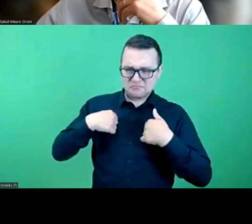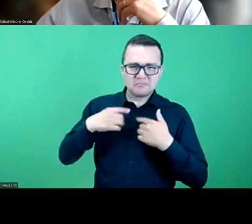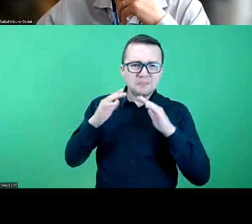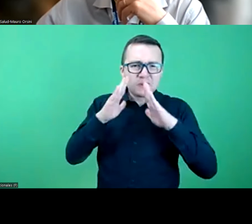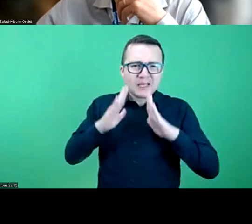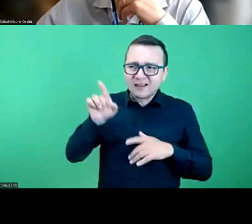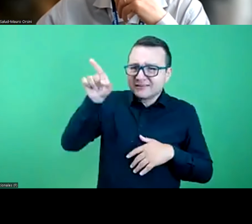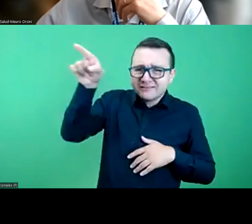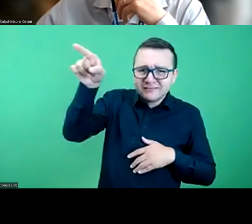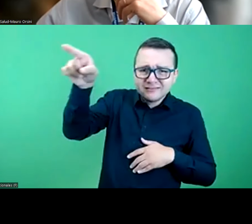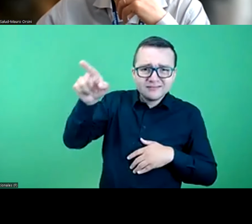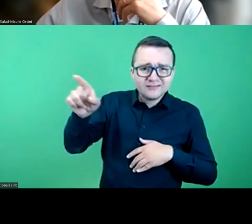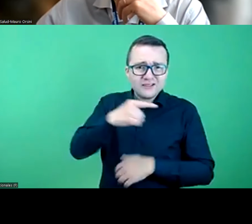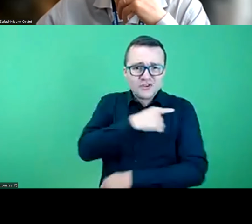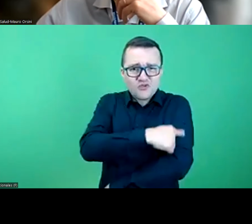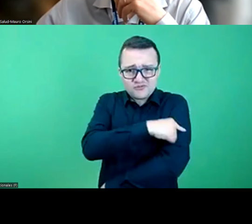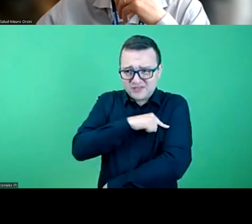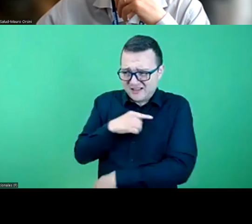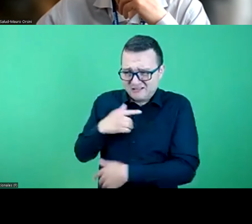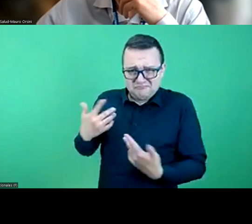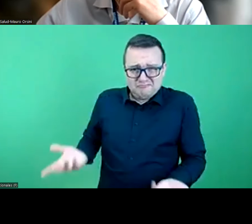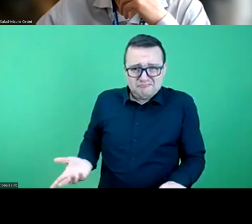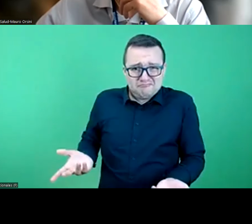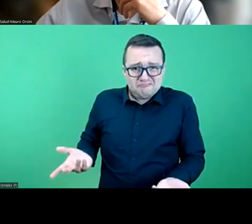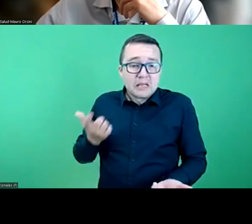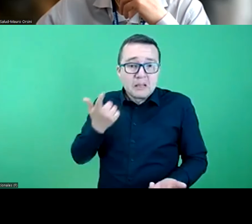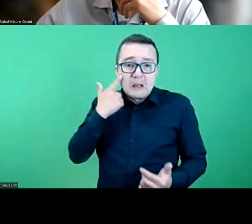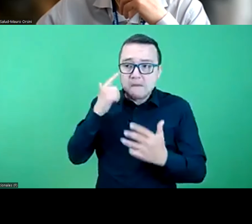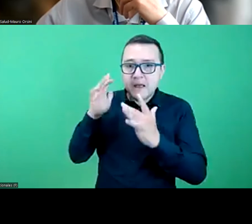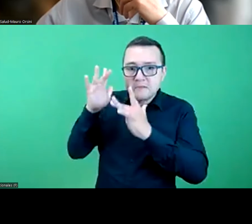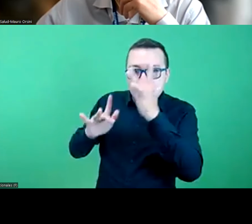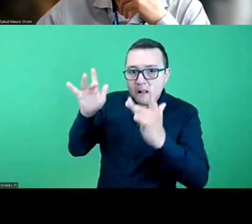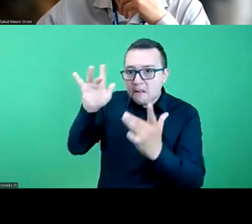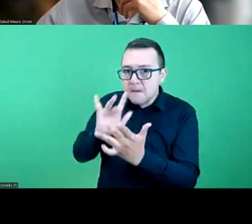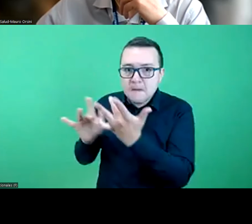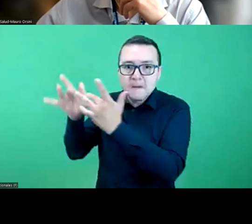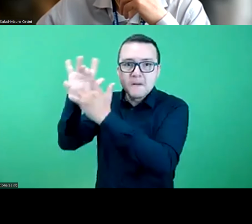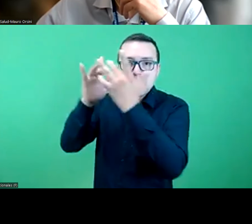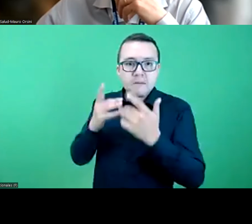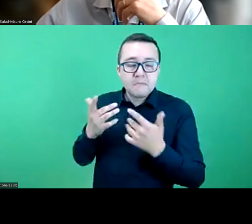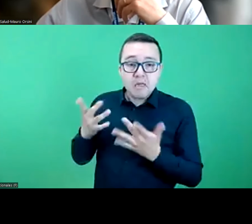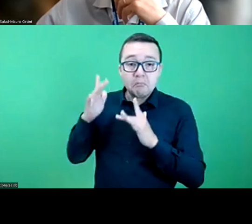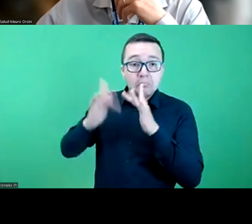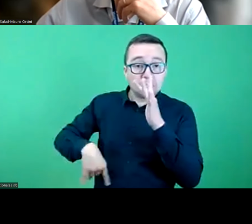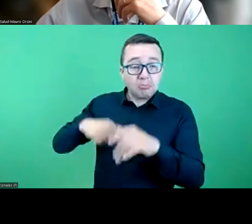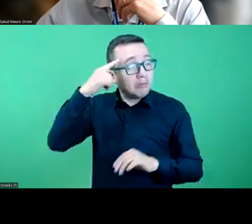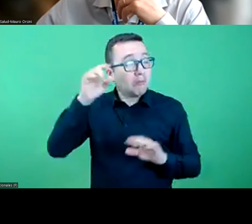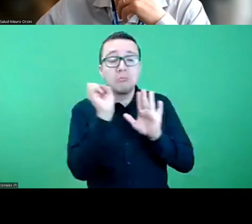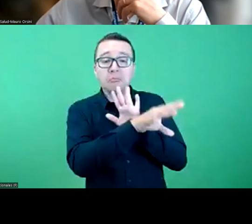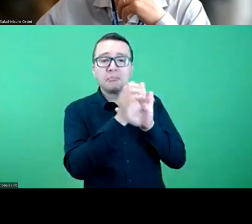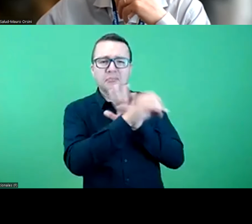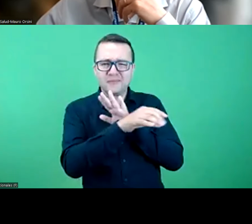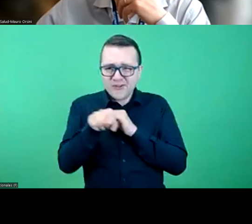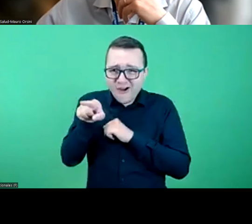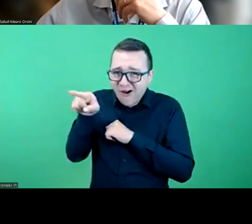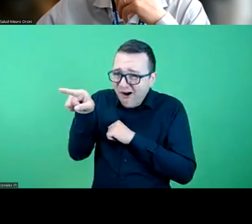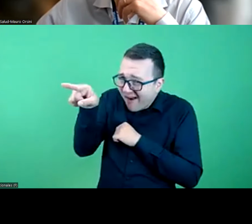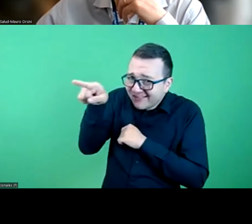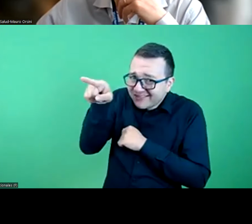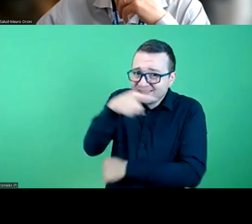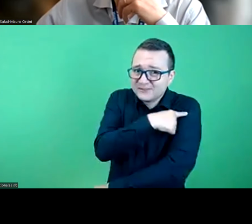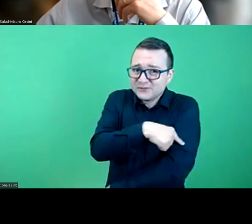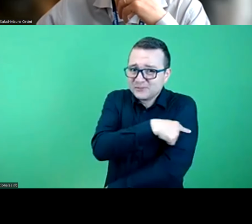propios trabajadores y departamentos, ¿no? Y que fue gracias a la familia que se pudo detectar que no se estaban